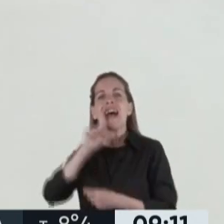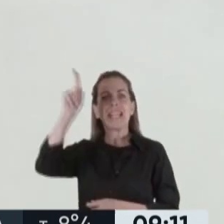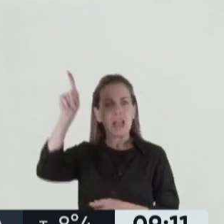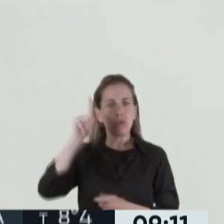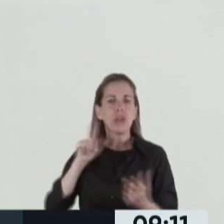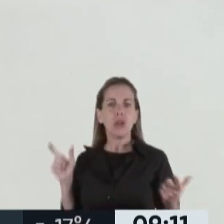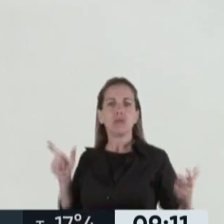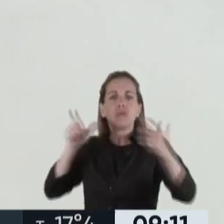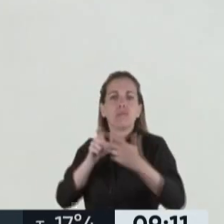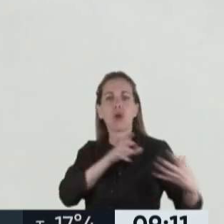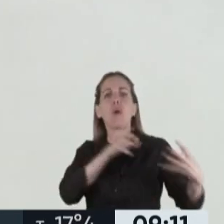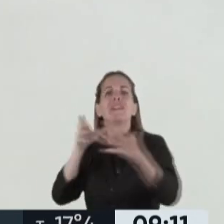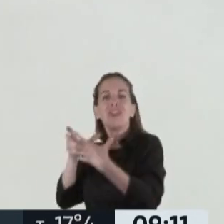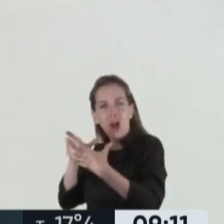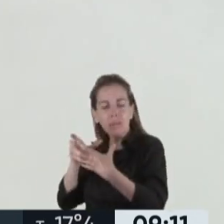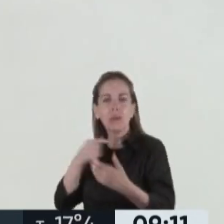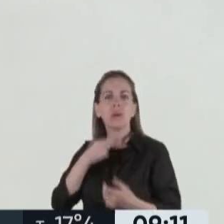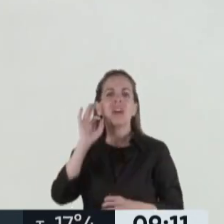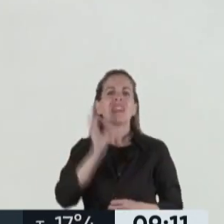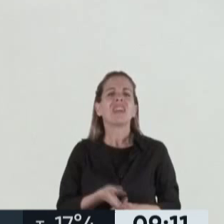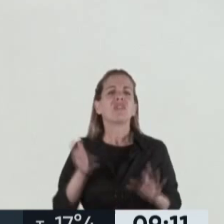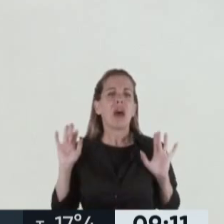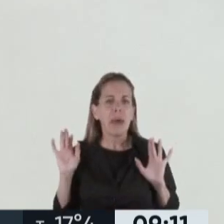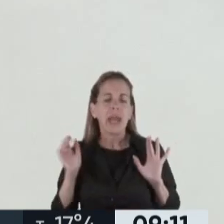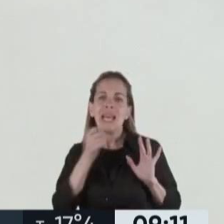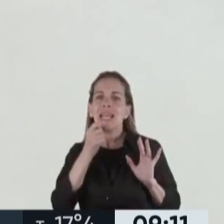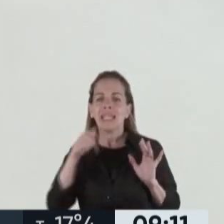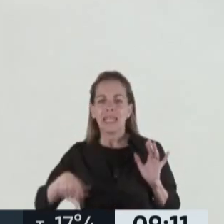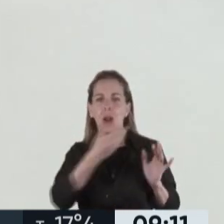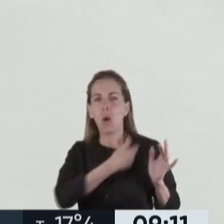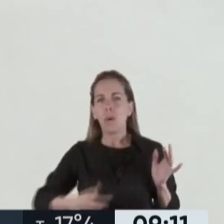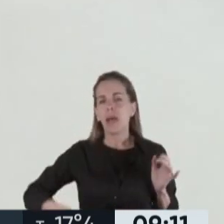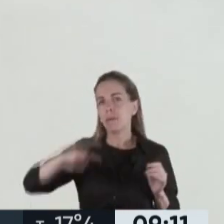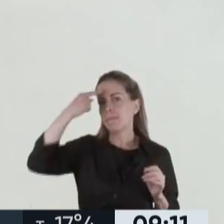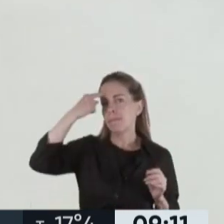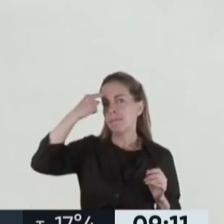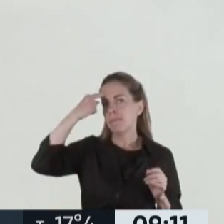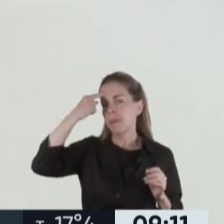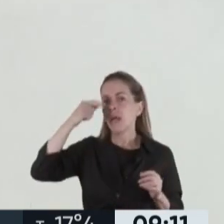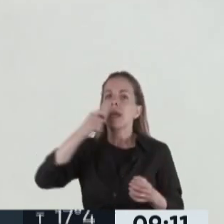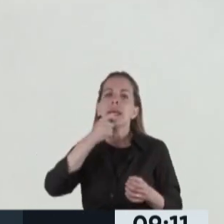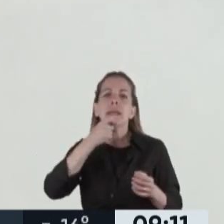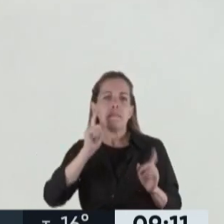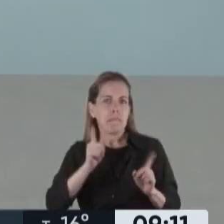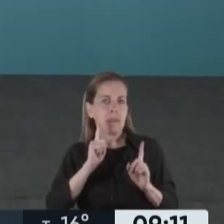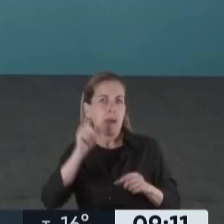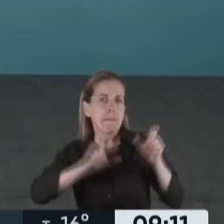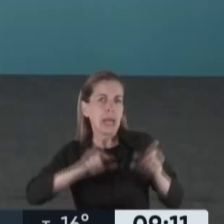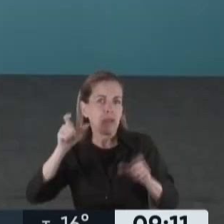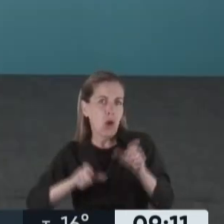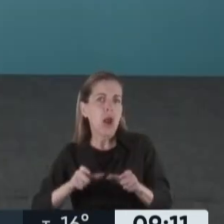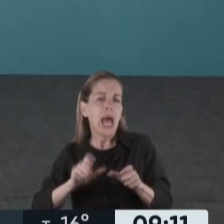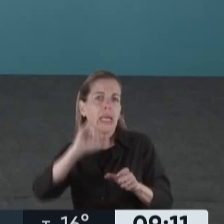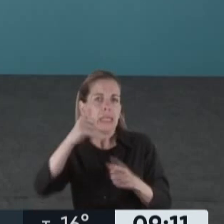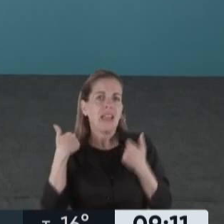esa amplia comitiva. Yo quería saber si el gobierno hace la lectura inclusive de votantes que han apoyado al Frente